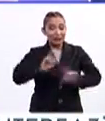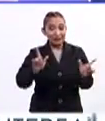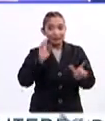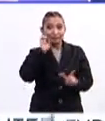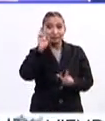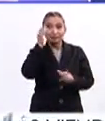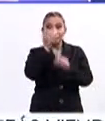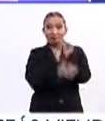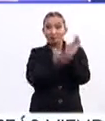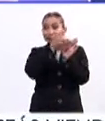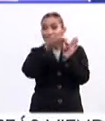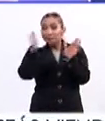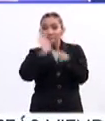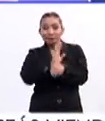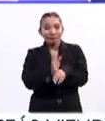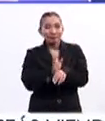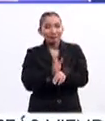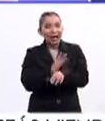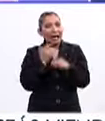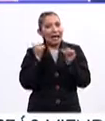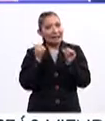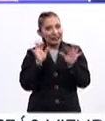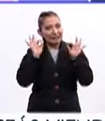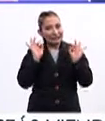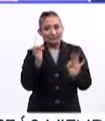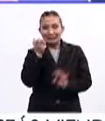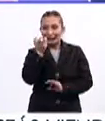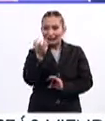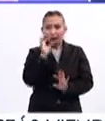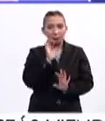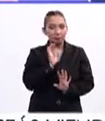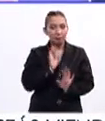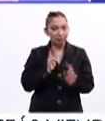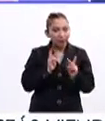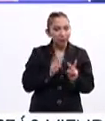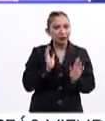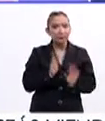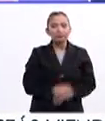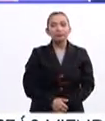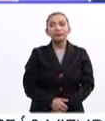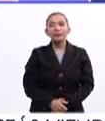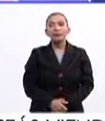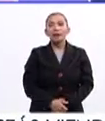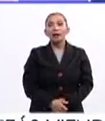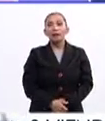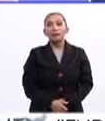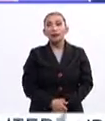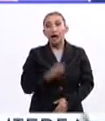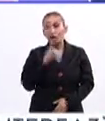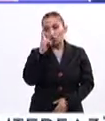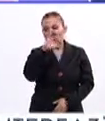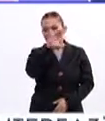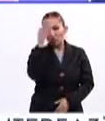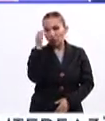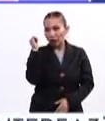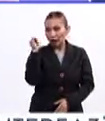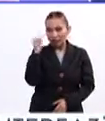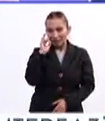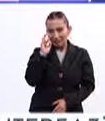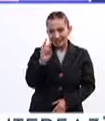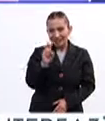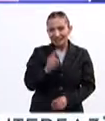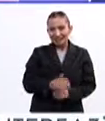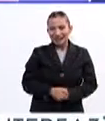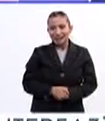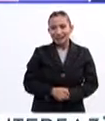ves terminado el producto y dices, así quería yo como quedara, así está. Y bueno, hay unas fotitos aquí detrás donde,